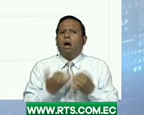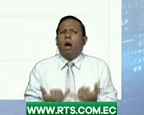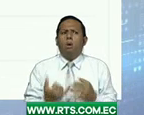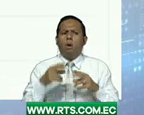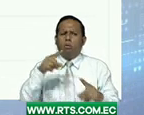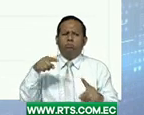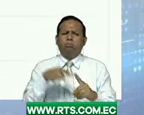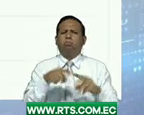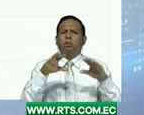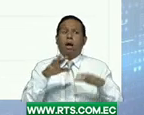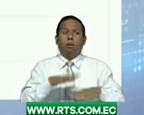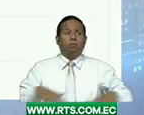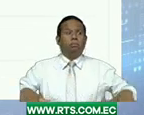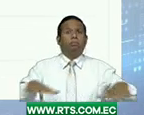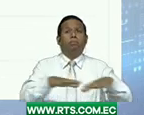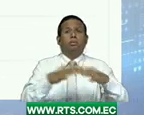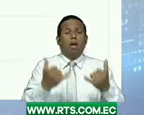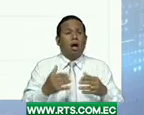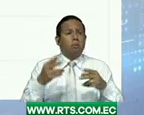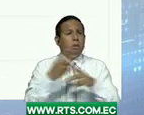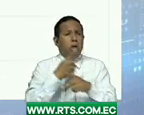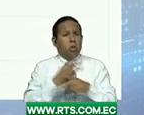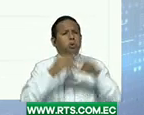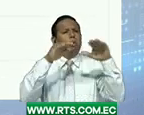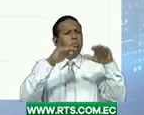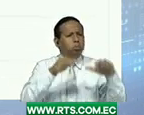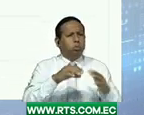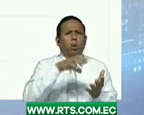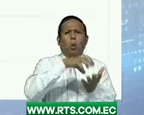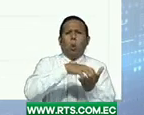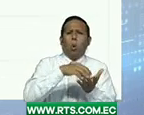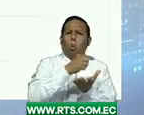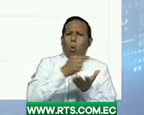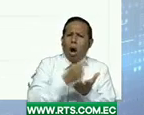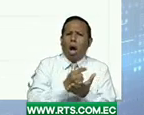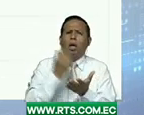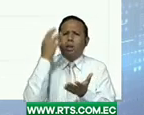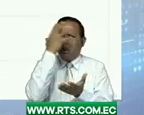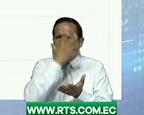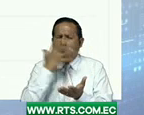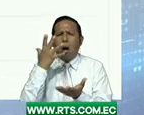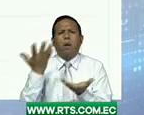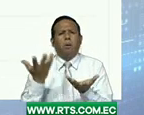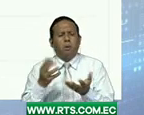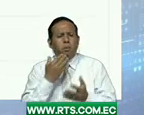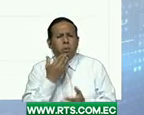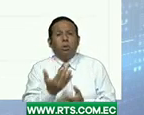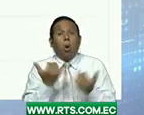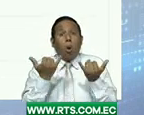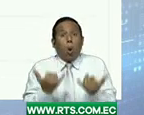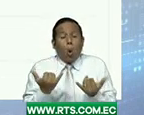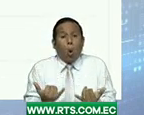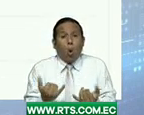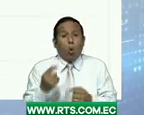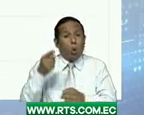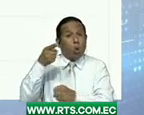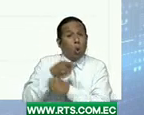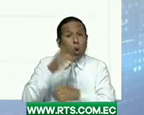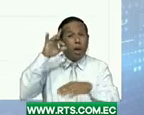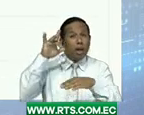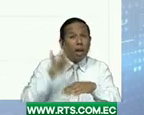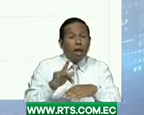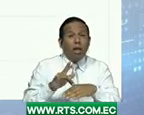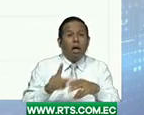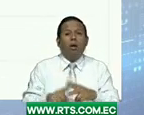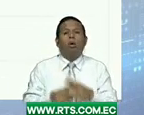delictivos en la provincia de Guayas, Esmeraldas y Santo Domingo, desde el día de hoy el toque de queda que iniciará